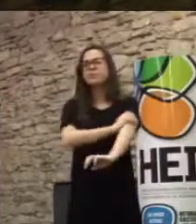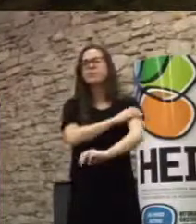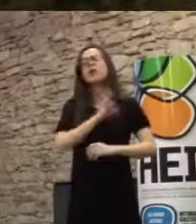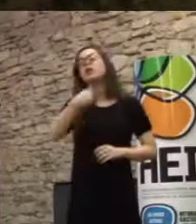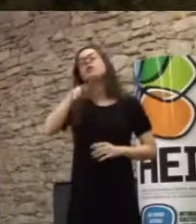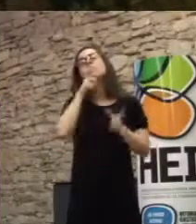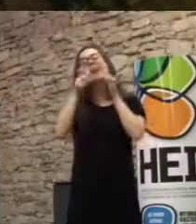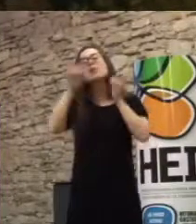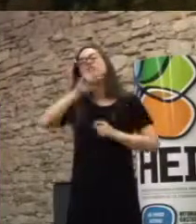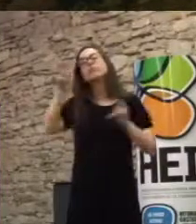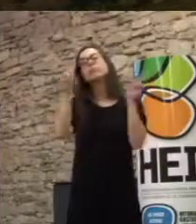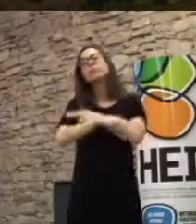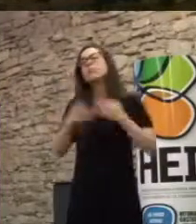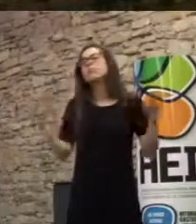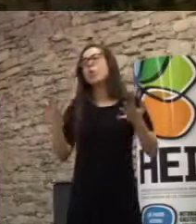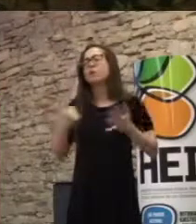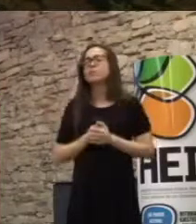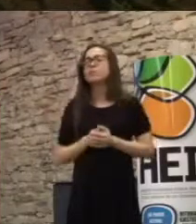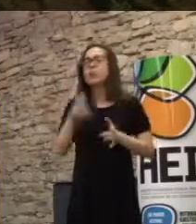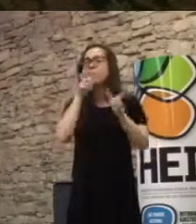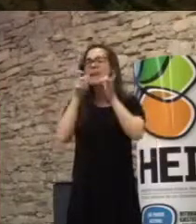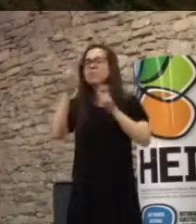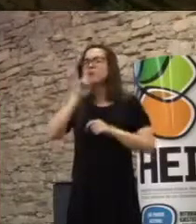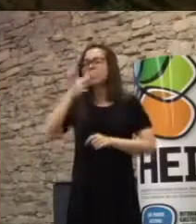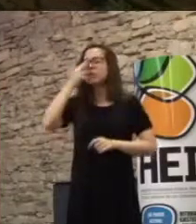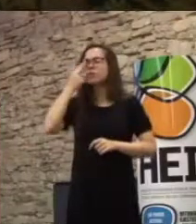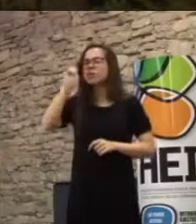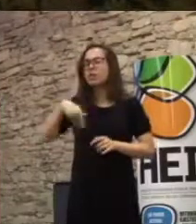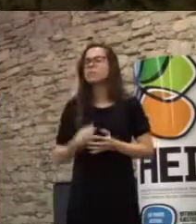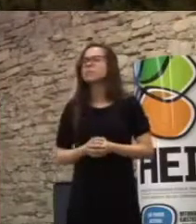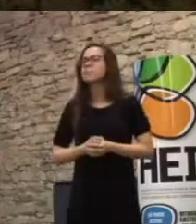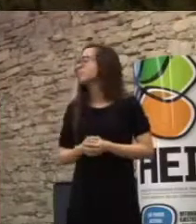nuestro vocabulario por ejemplo hay una palabreja súper interesante que es esta